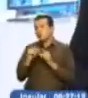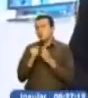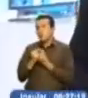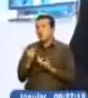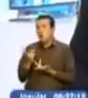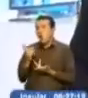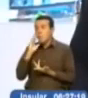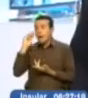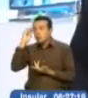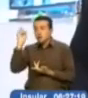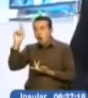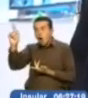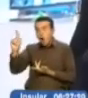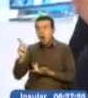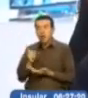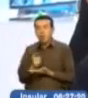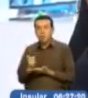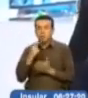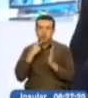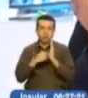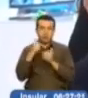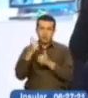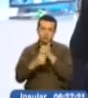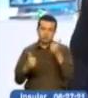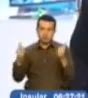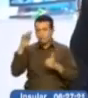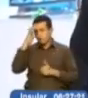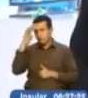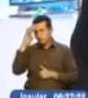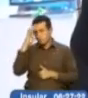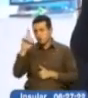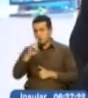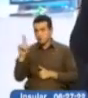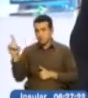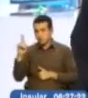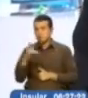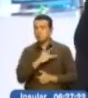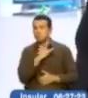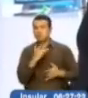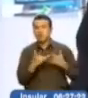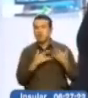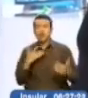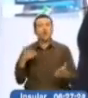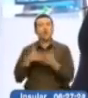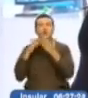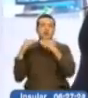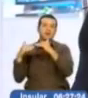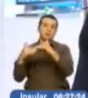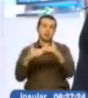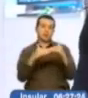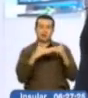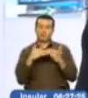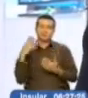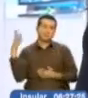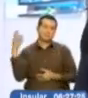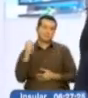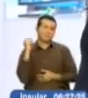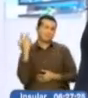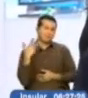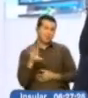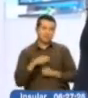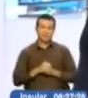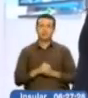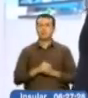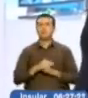decir, la candidatura de la derecha representa un profundo sentido antidemocrático. O sea, creo que lo han evidenciado. Es decir, todo aquí era